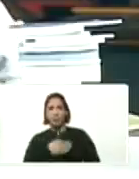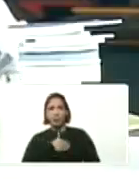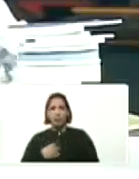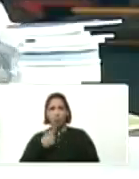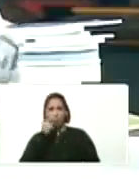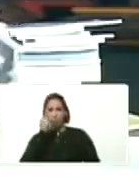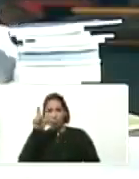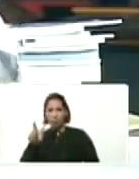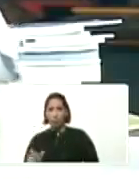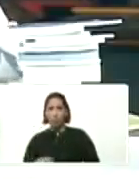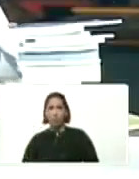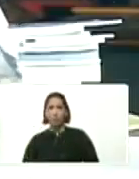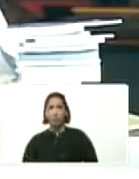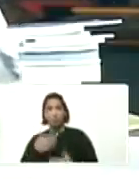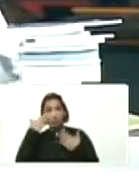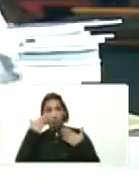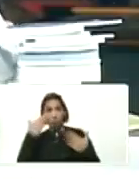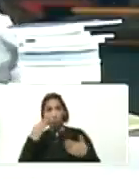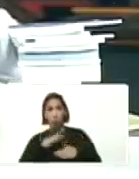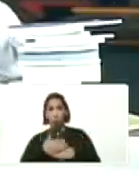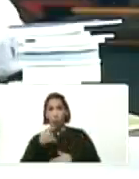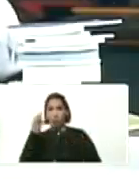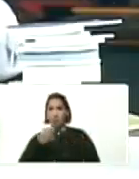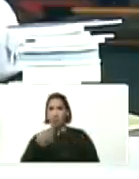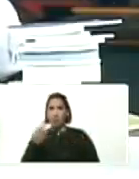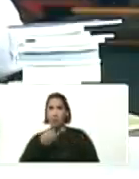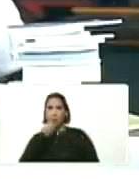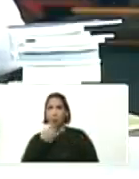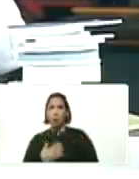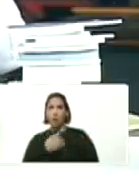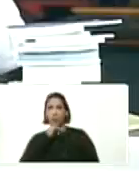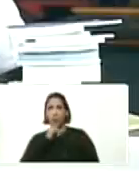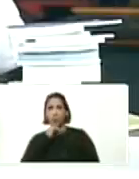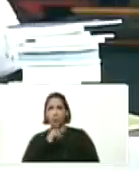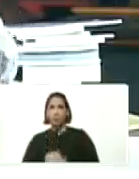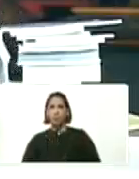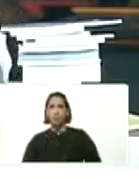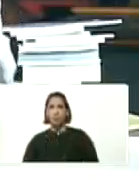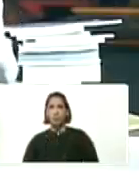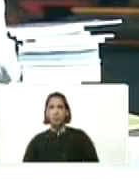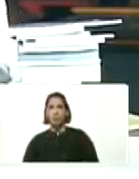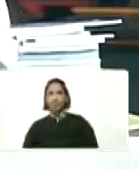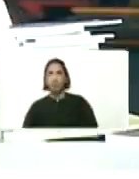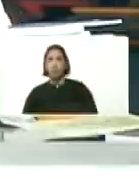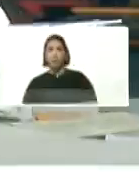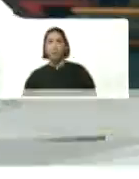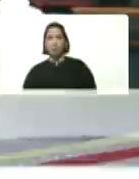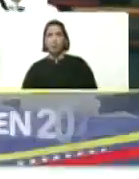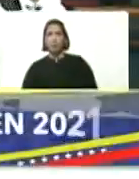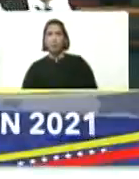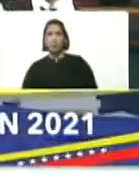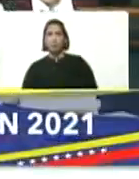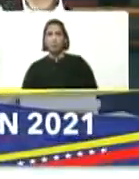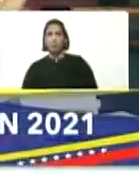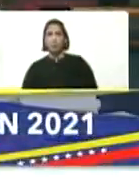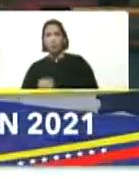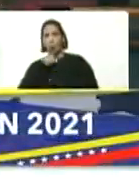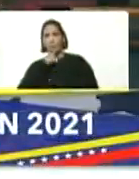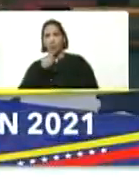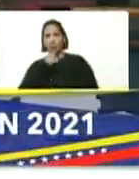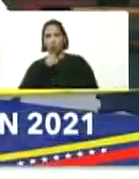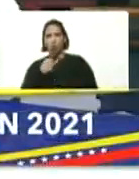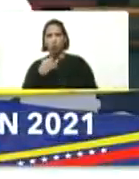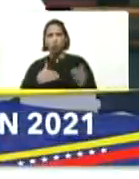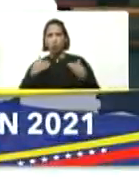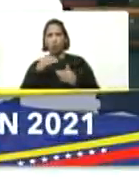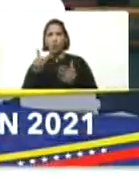Ramonet nos dé su saludo, porque él siempre trae buenas nuevas para Venezuela. Su opinión sobre el